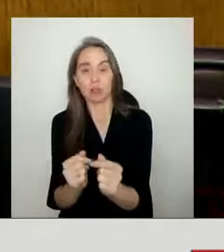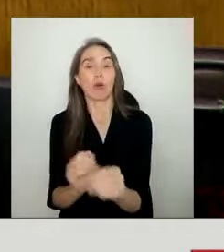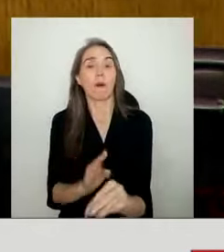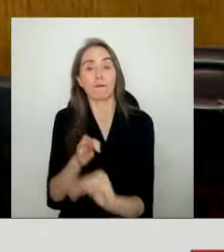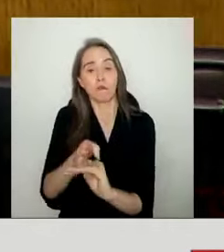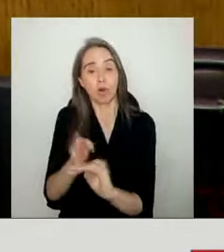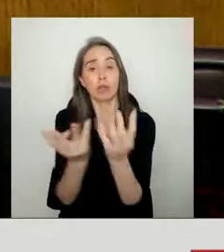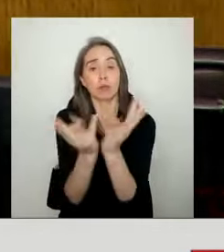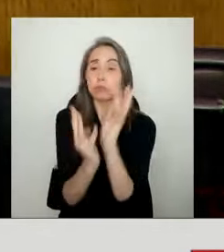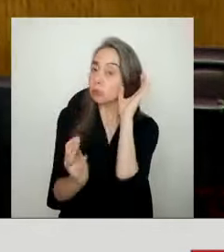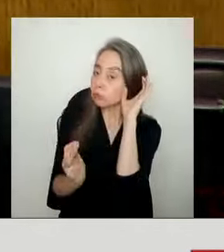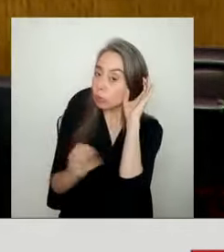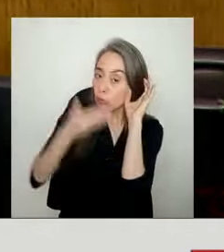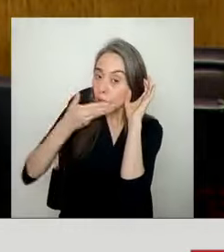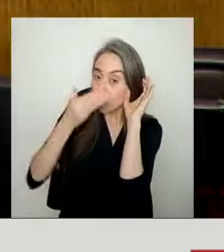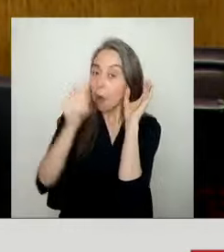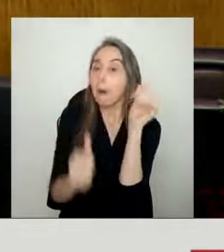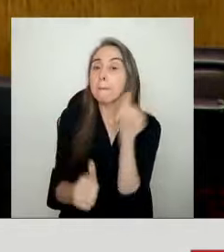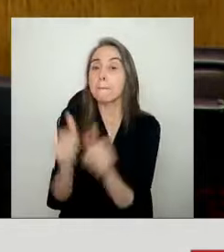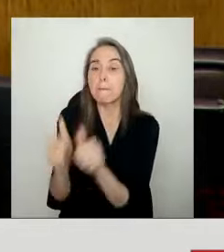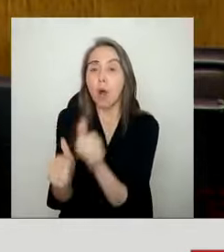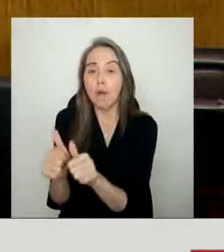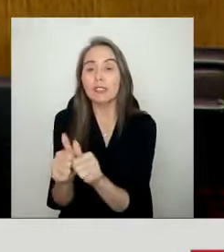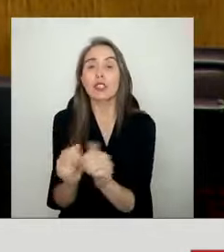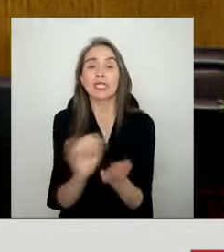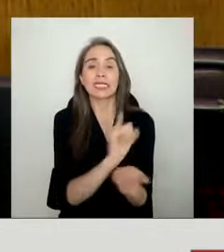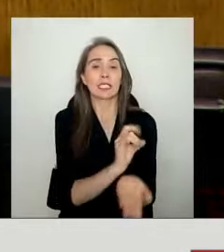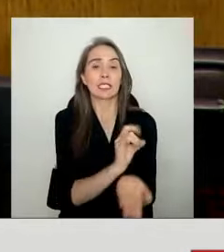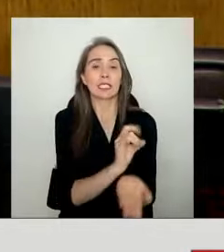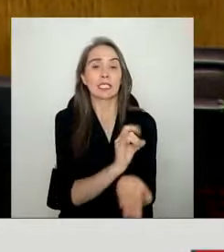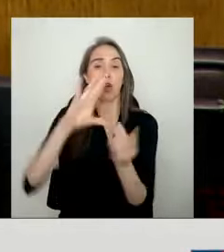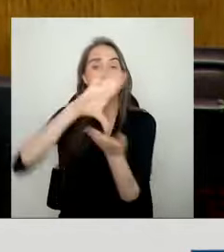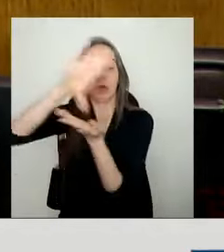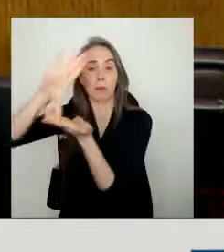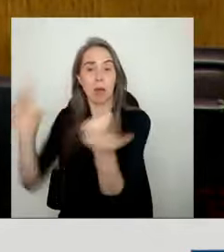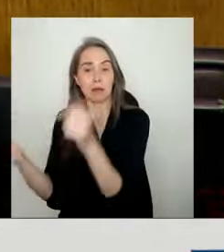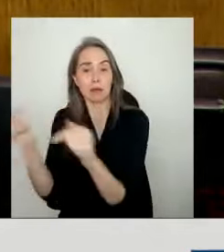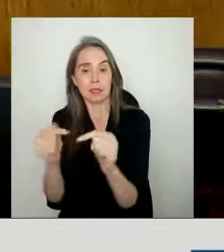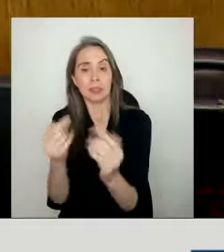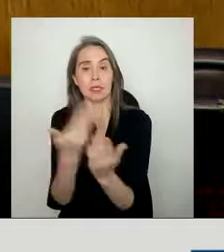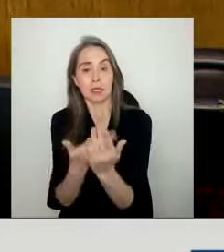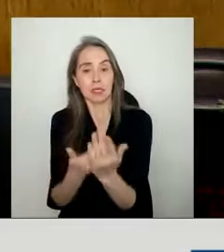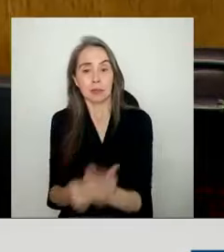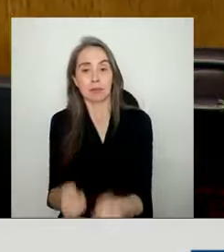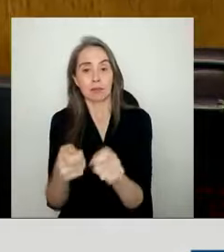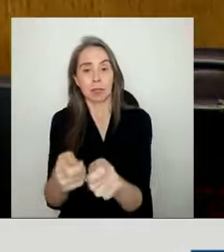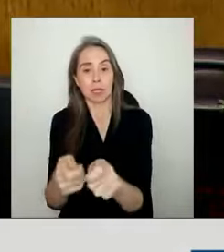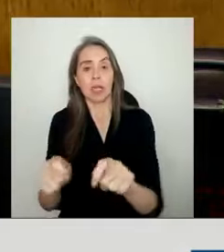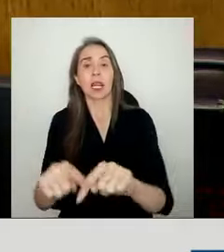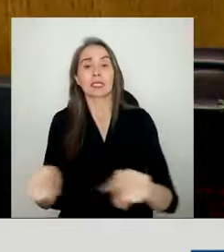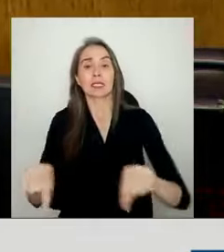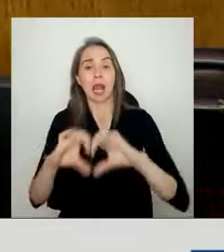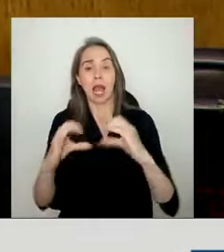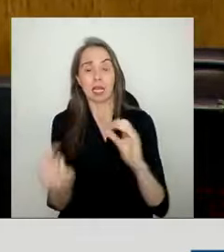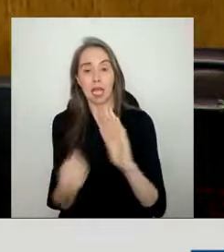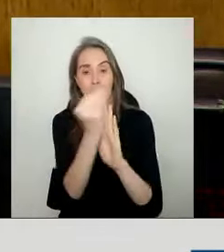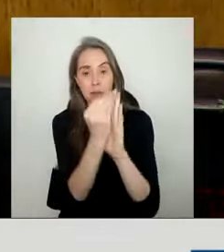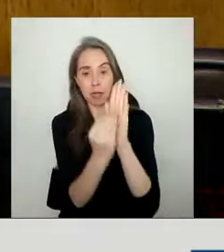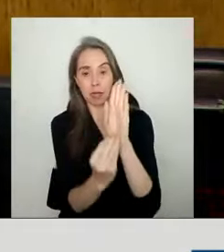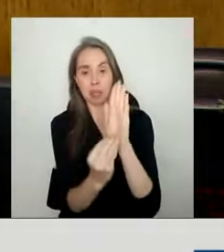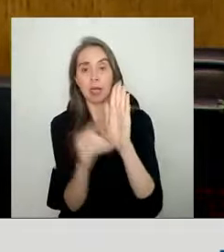e instituciones tanto nacionales como extranjeras el texto que finalmente llega a la sala es producto precisamente de ese